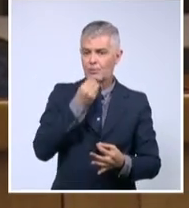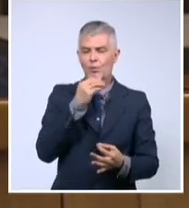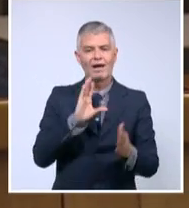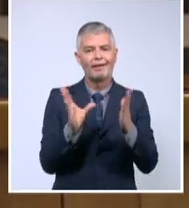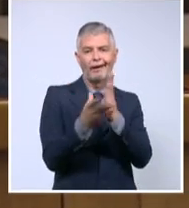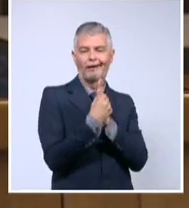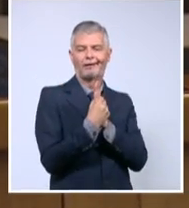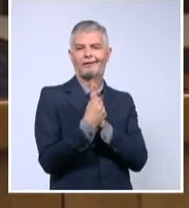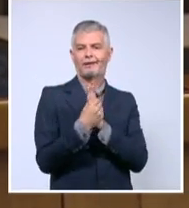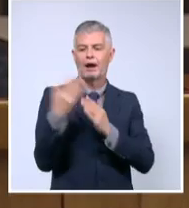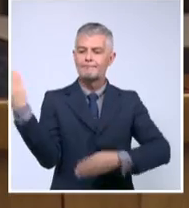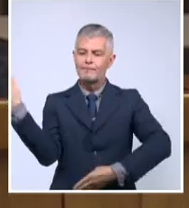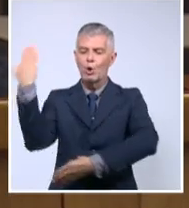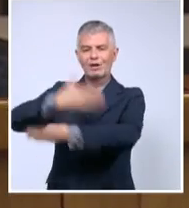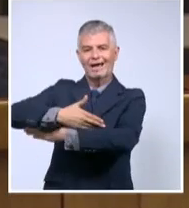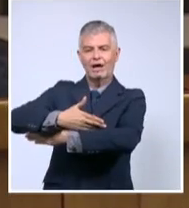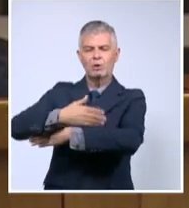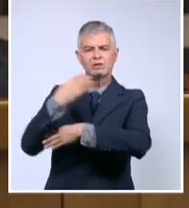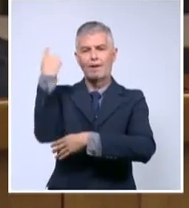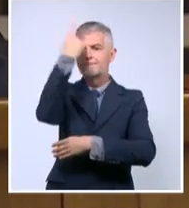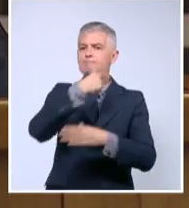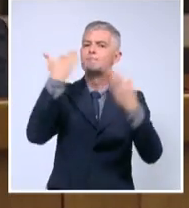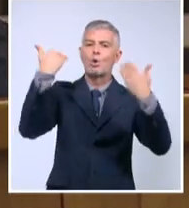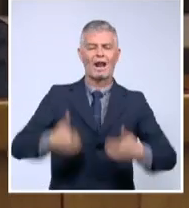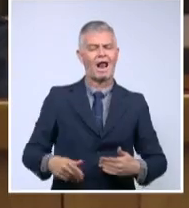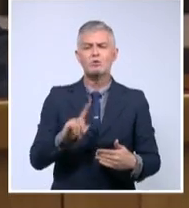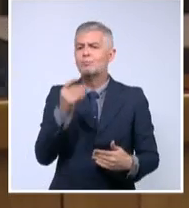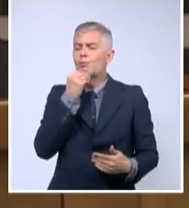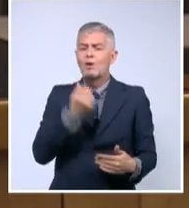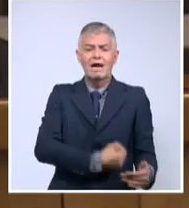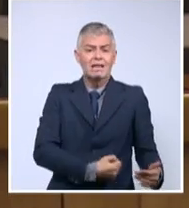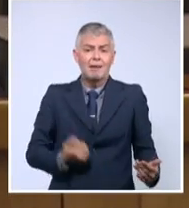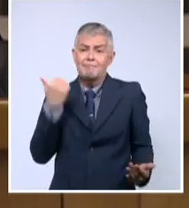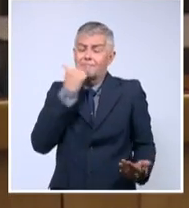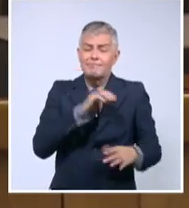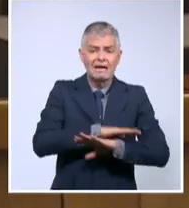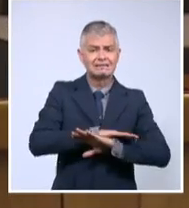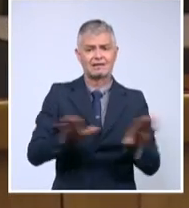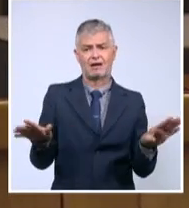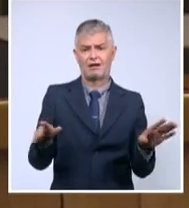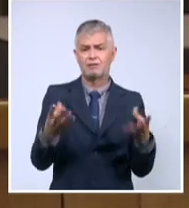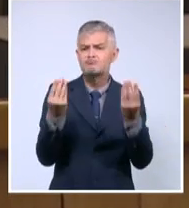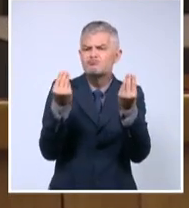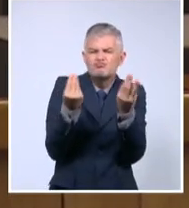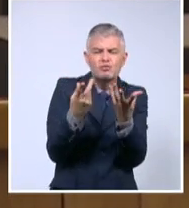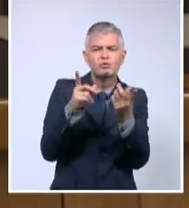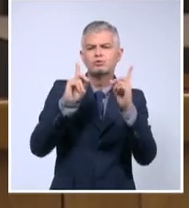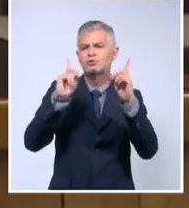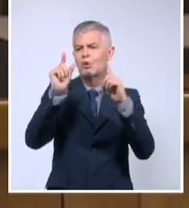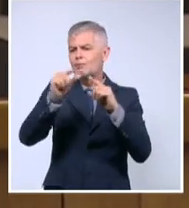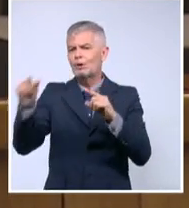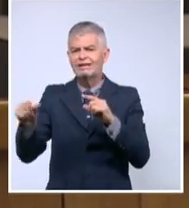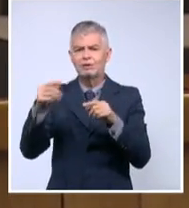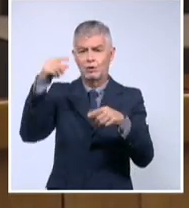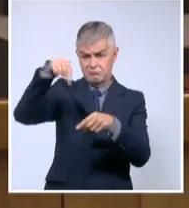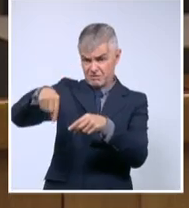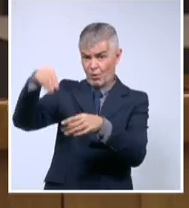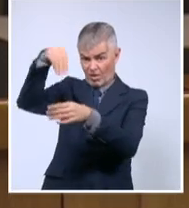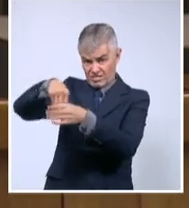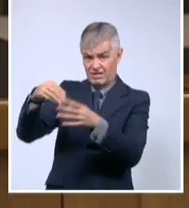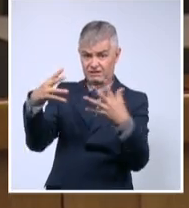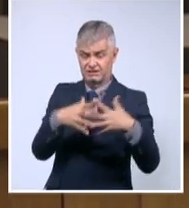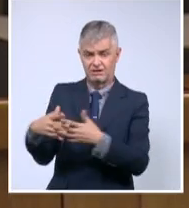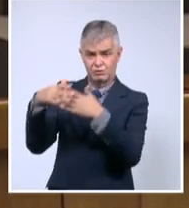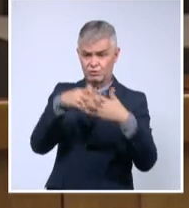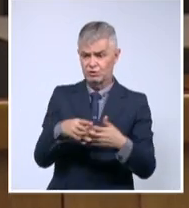económico es moral y legalmente insostenible. Eso lo saben numerosos políticos de los Estados Unidos con los que hemos